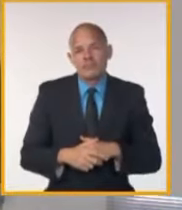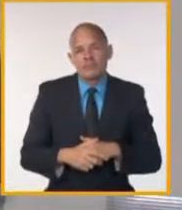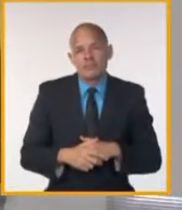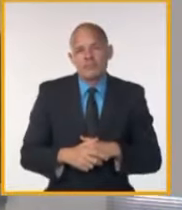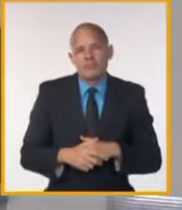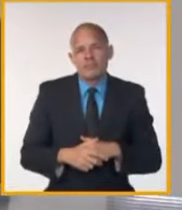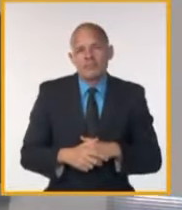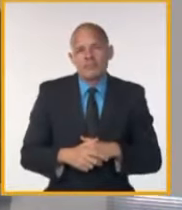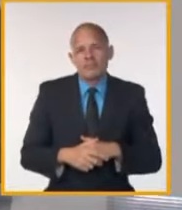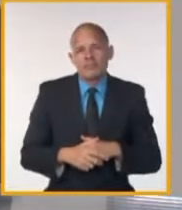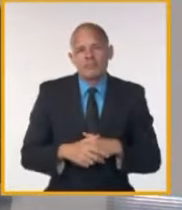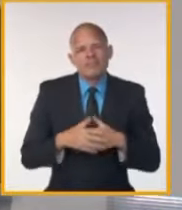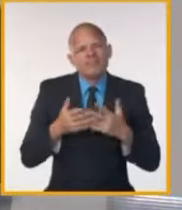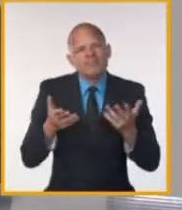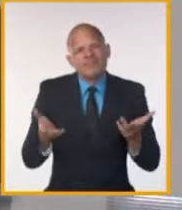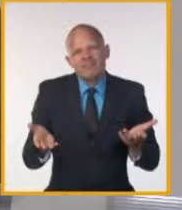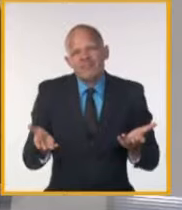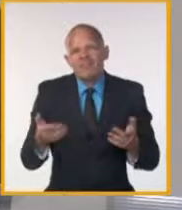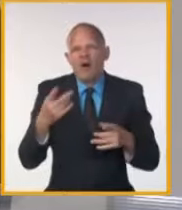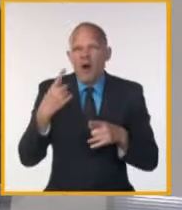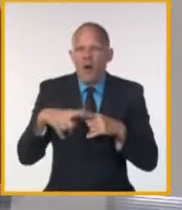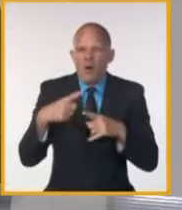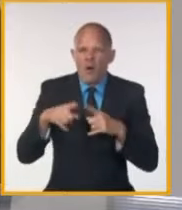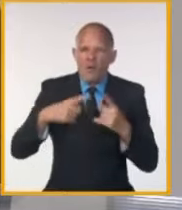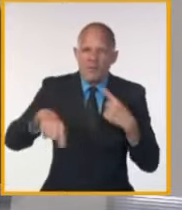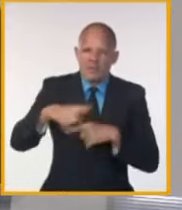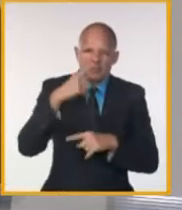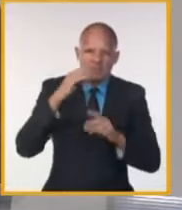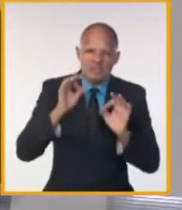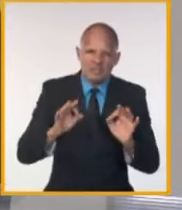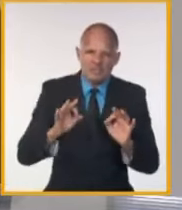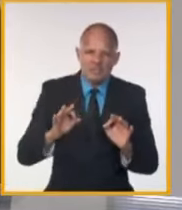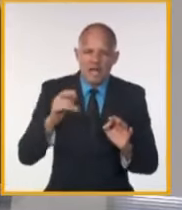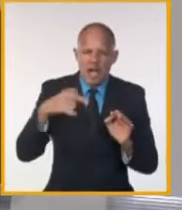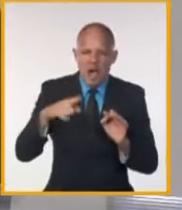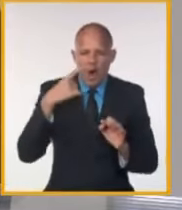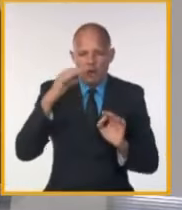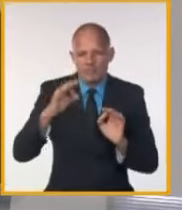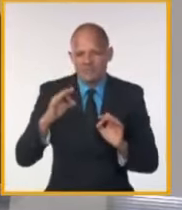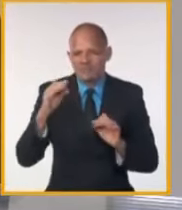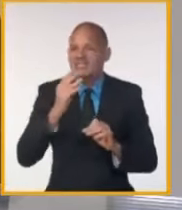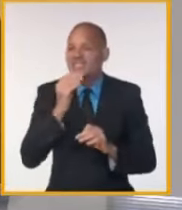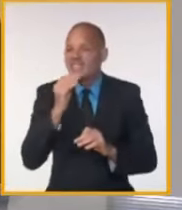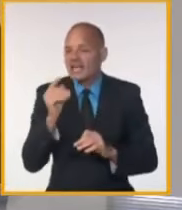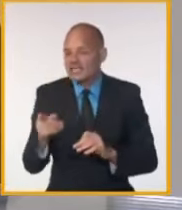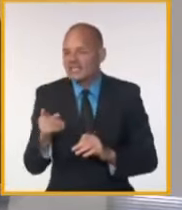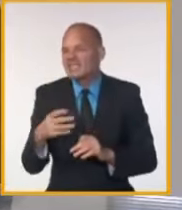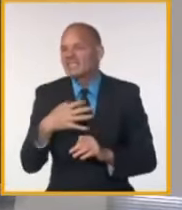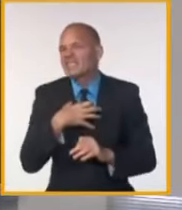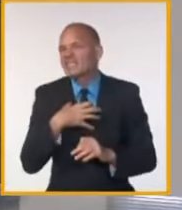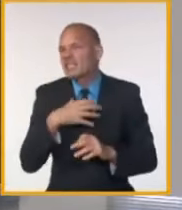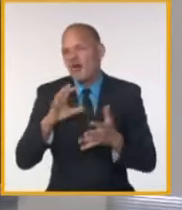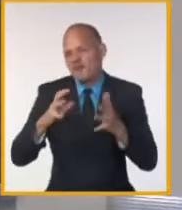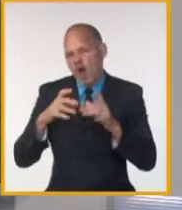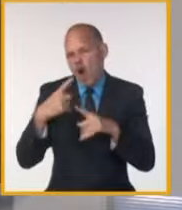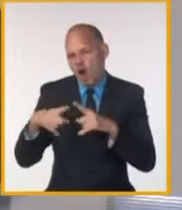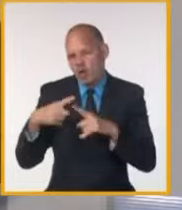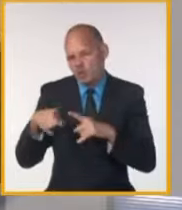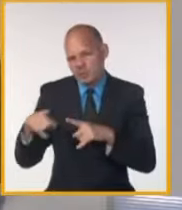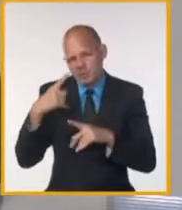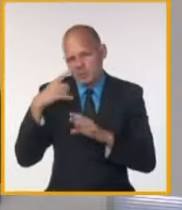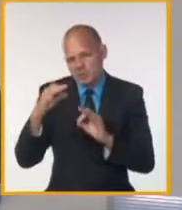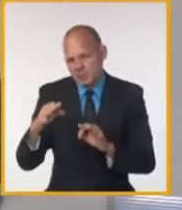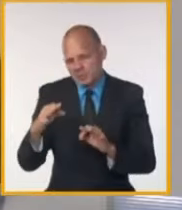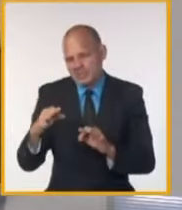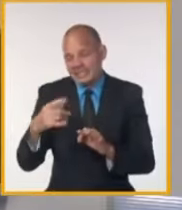tentación que ha tenido Israel creo que existe un plan si no me equivoco se llama la opción Sansón que es precisamente para